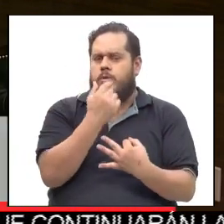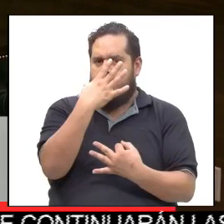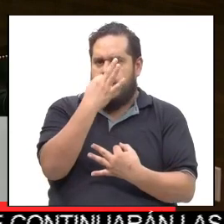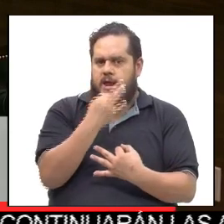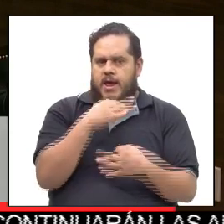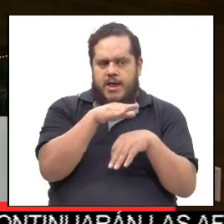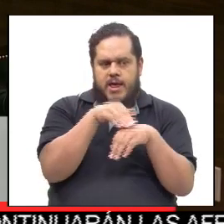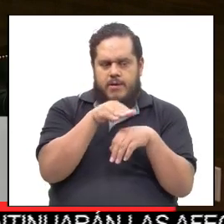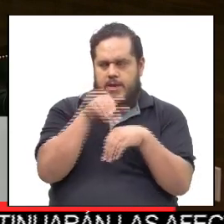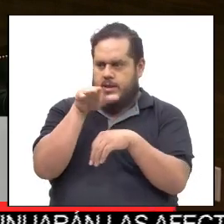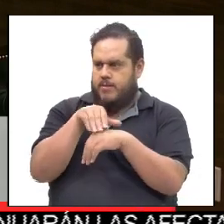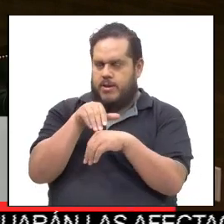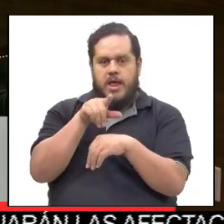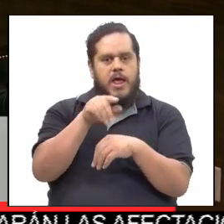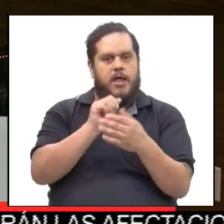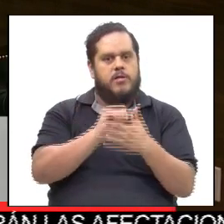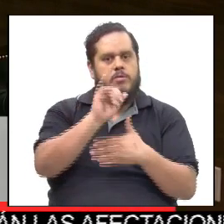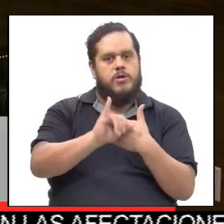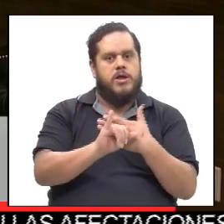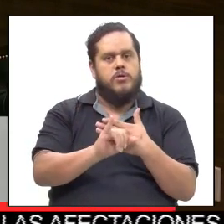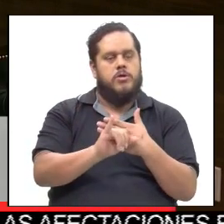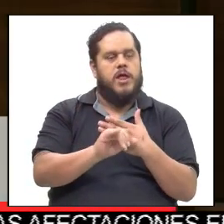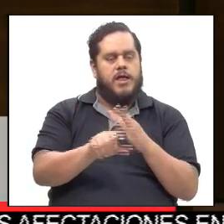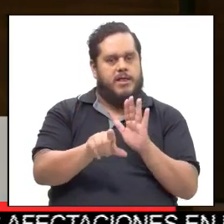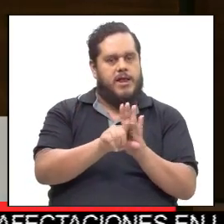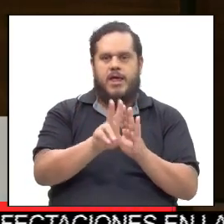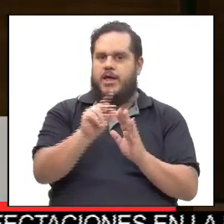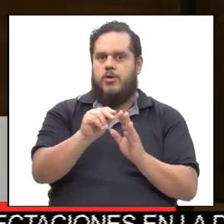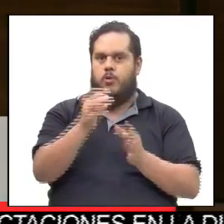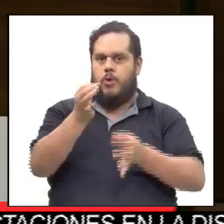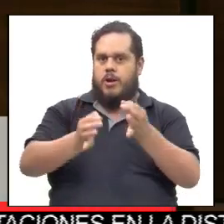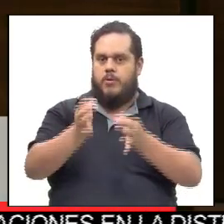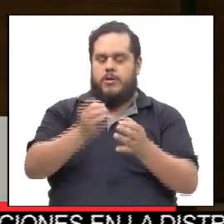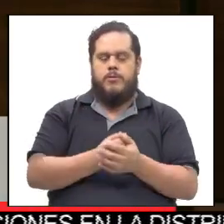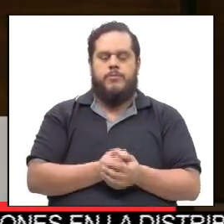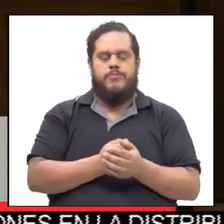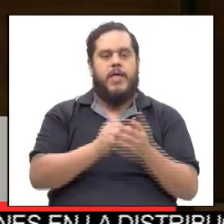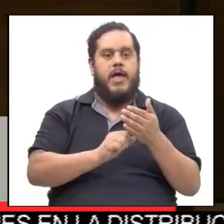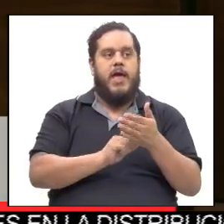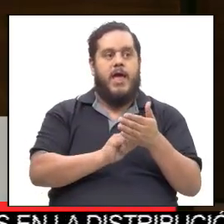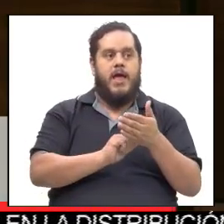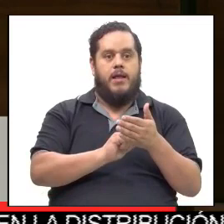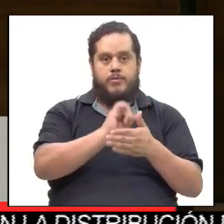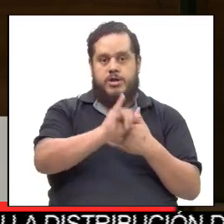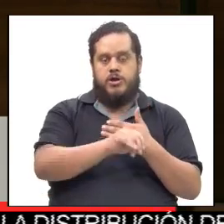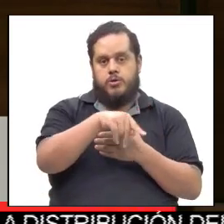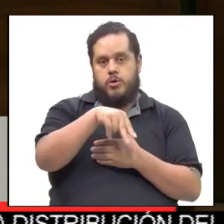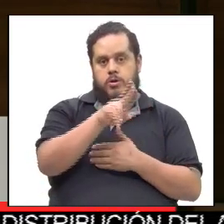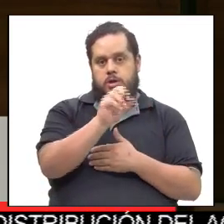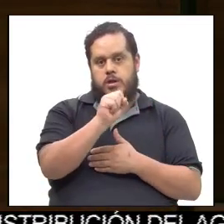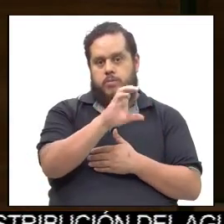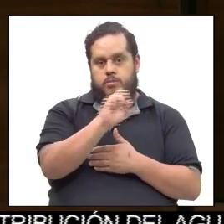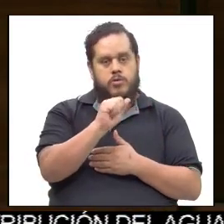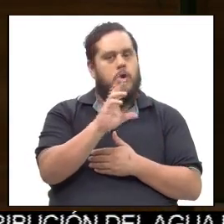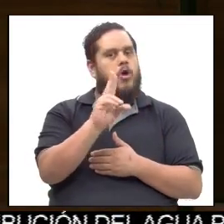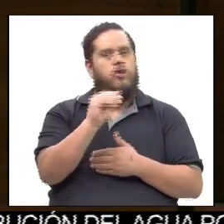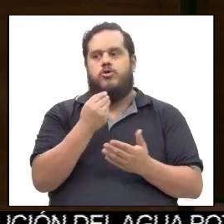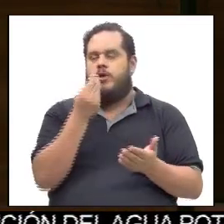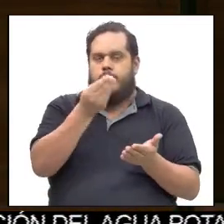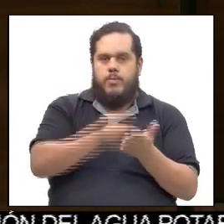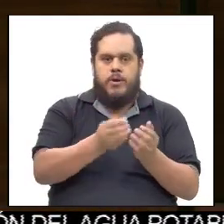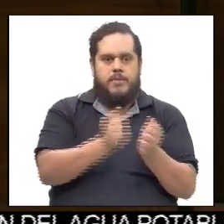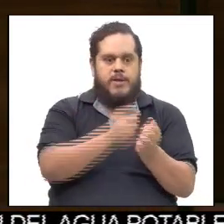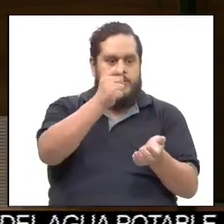convocarse sus proyectos de ley y no el del Ejecutivo. El proyecto de la unidad no le impone más cargas tributarias a todos los